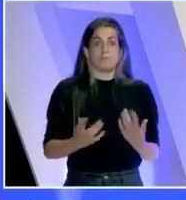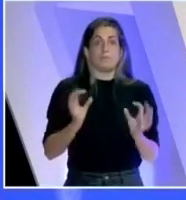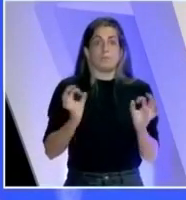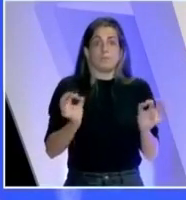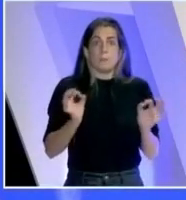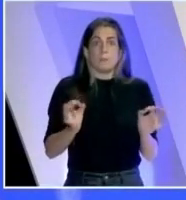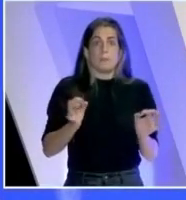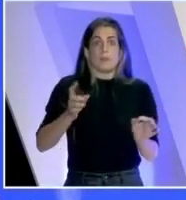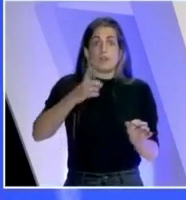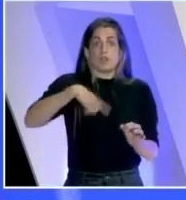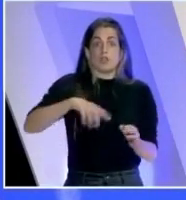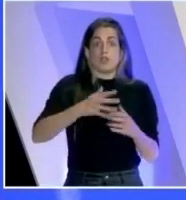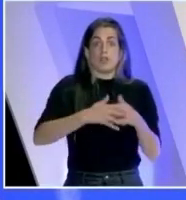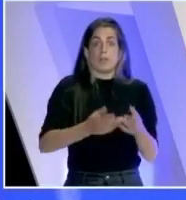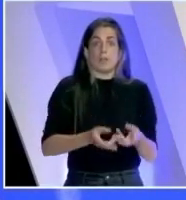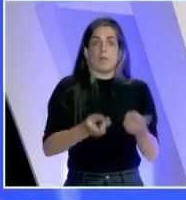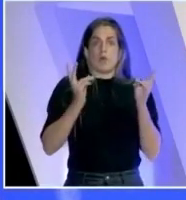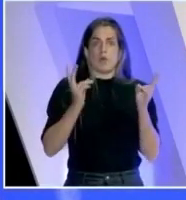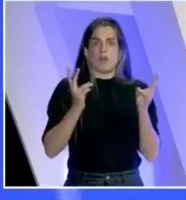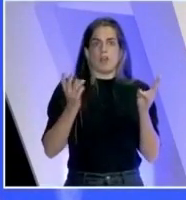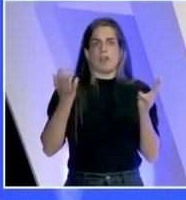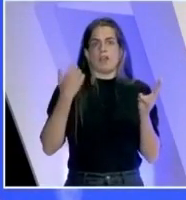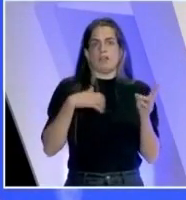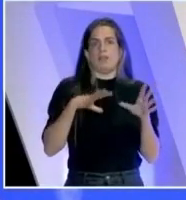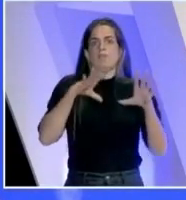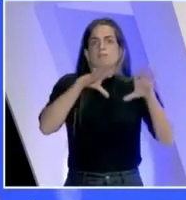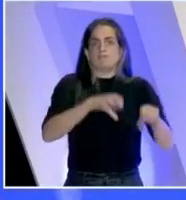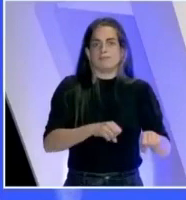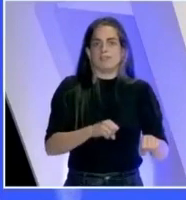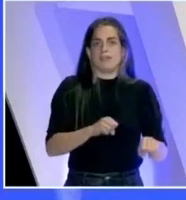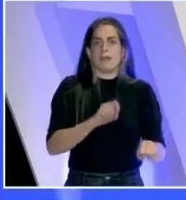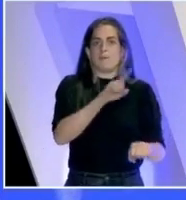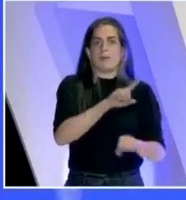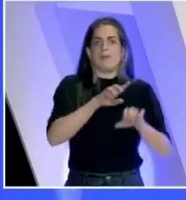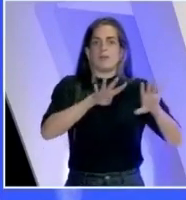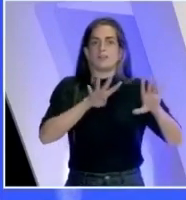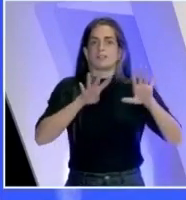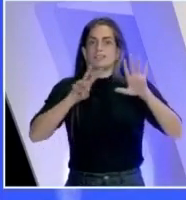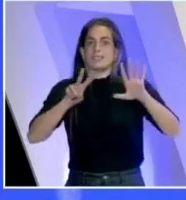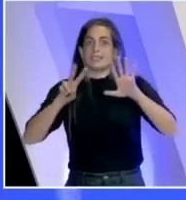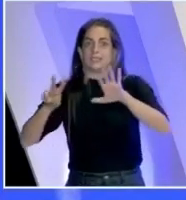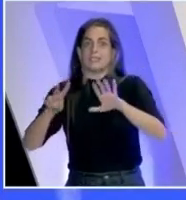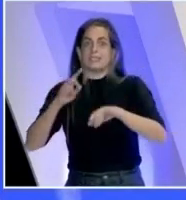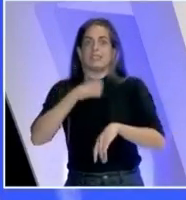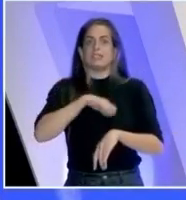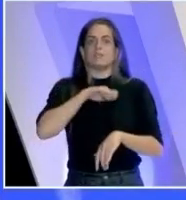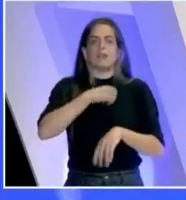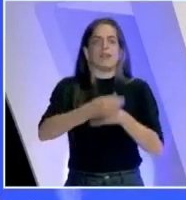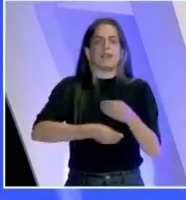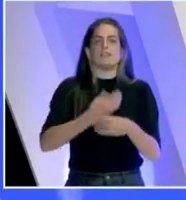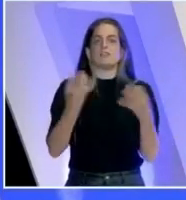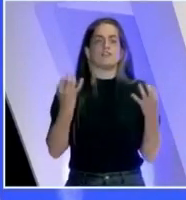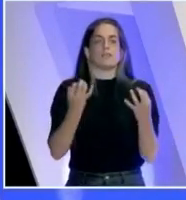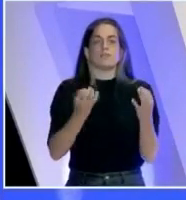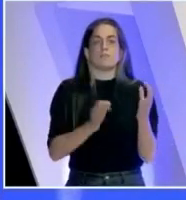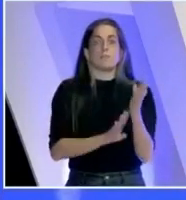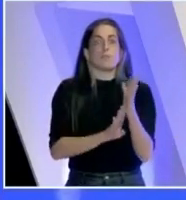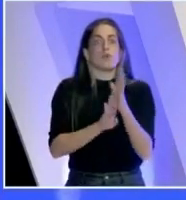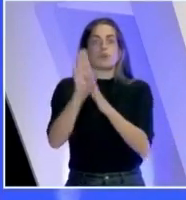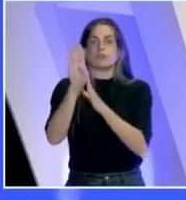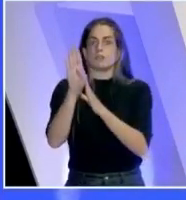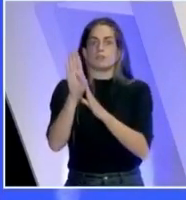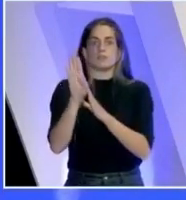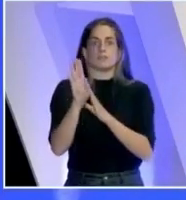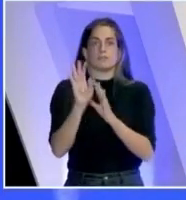desde que conquistamos la democracia allá por 1977, España no ha hecho más que progresar. Y así va a